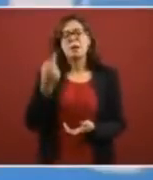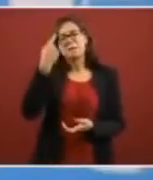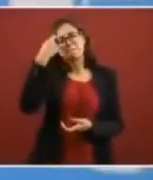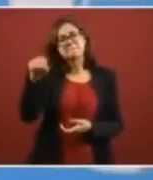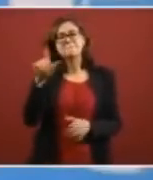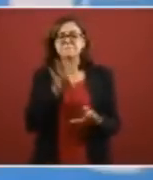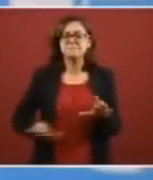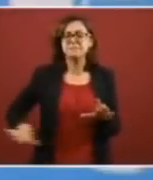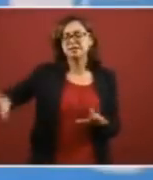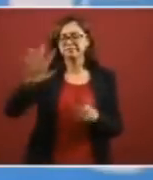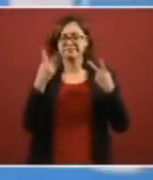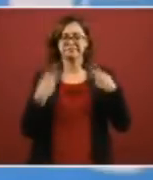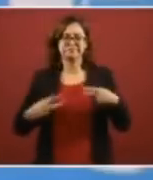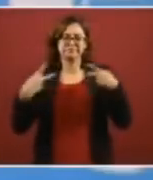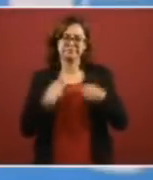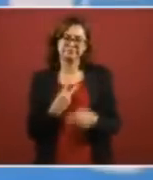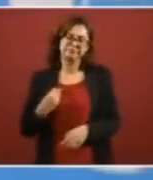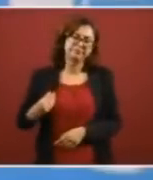el bienestar del pueblo.